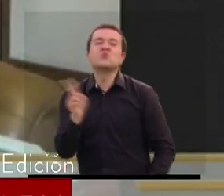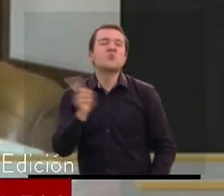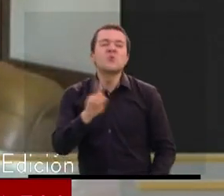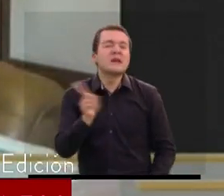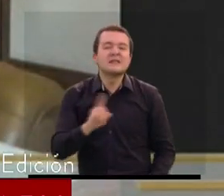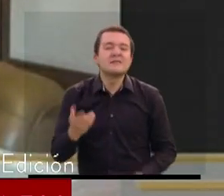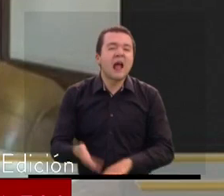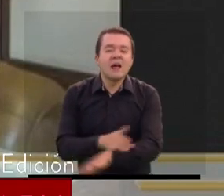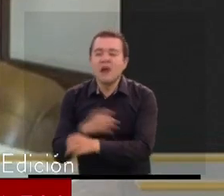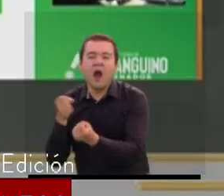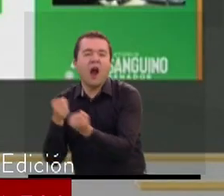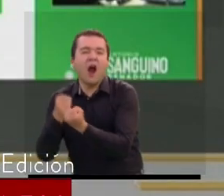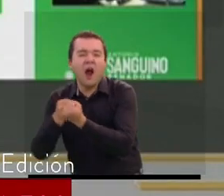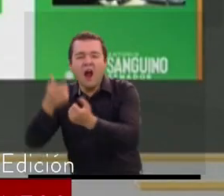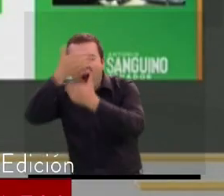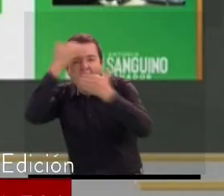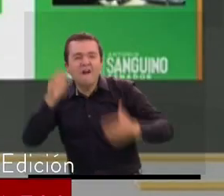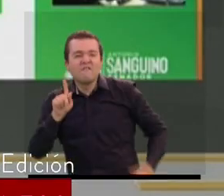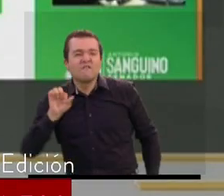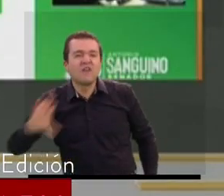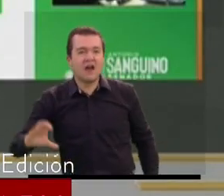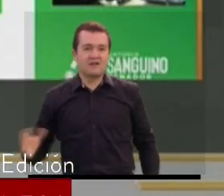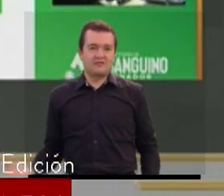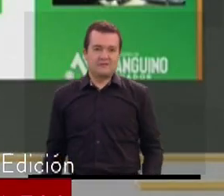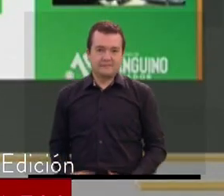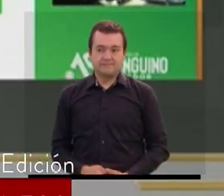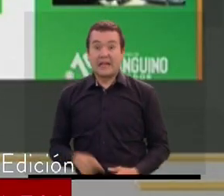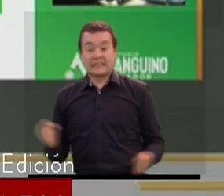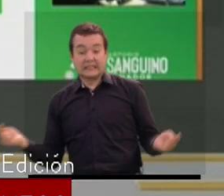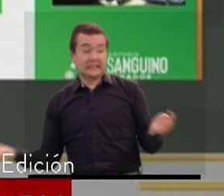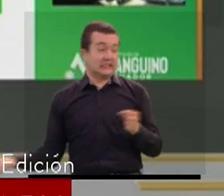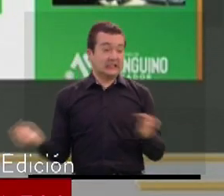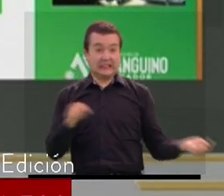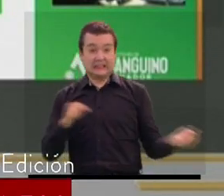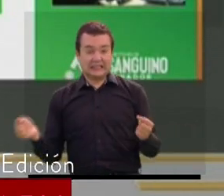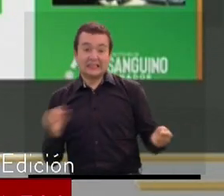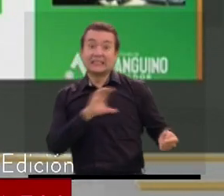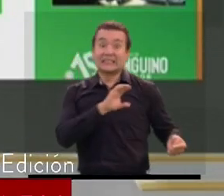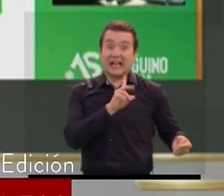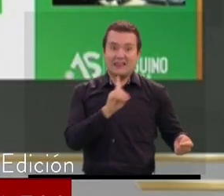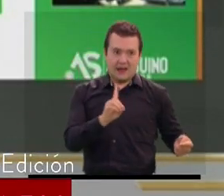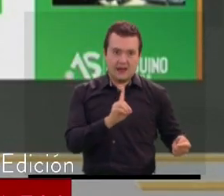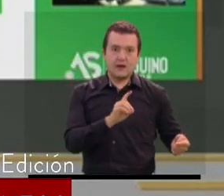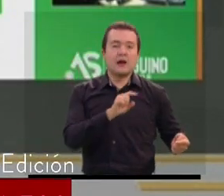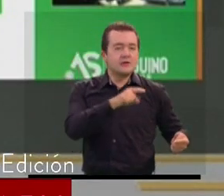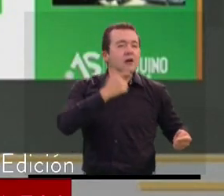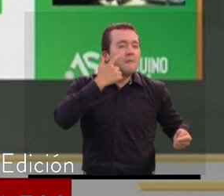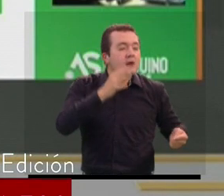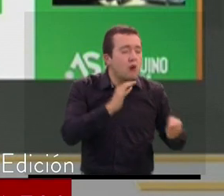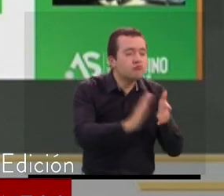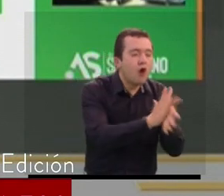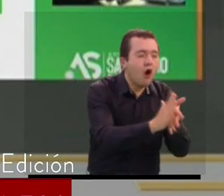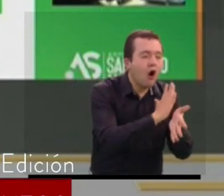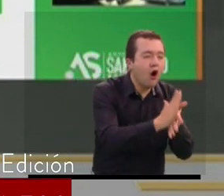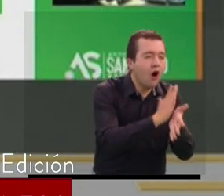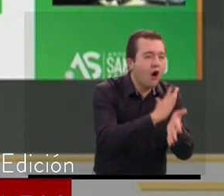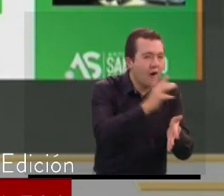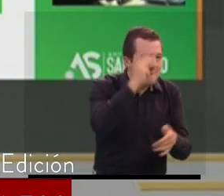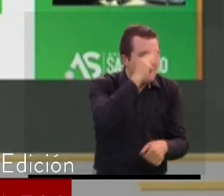del terrorismo de la FARC. La oposición acusó al Centro Democrático de ser el receptor de la información de los perfilamientos